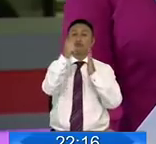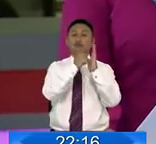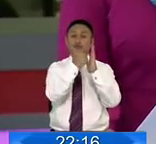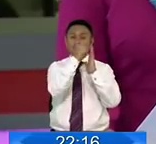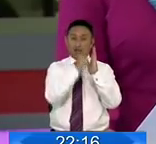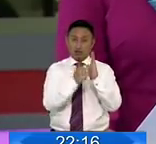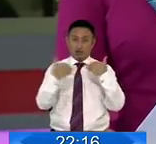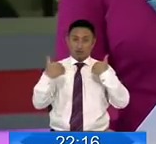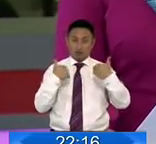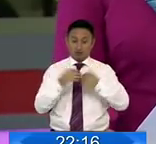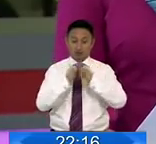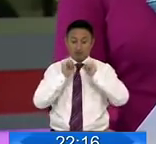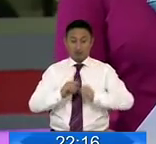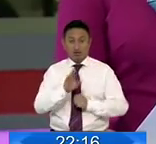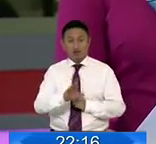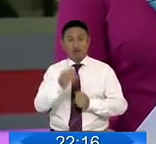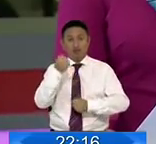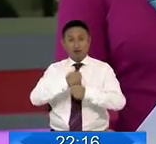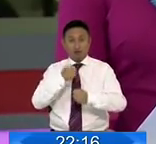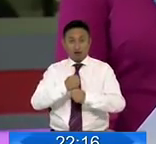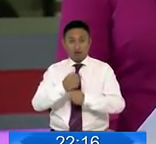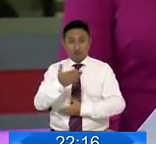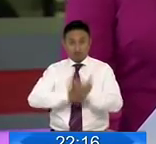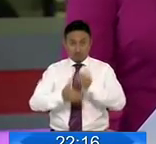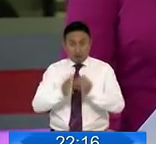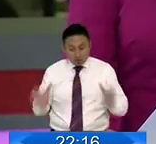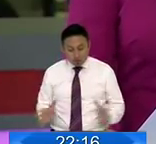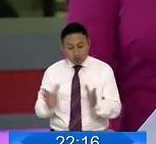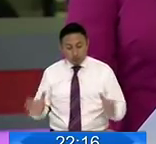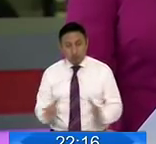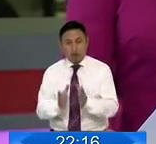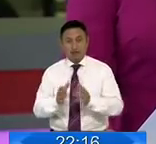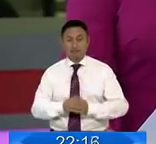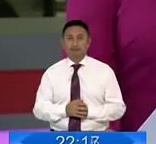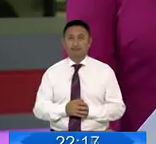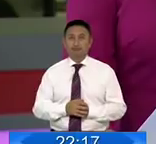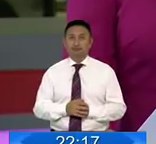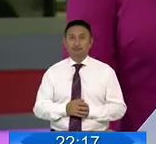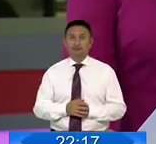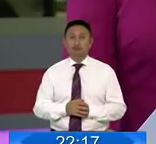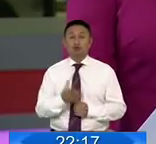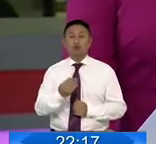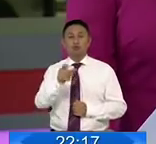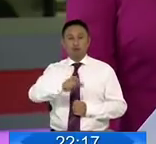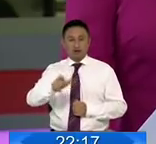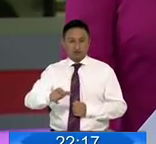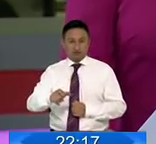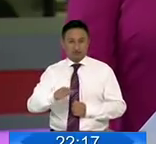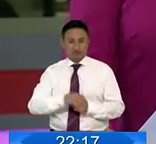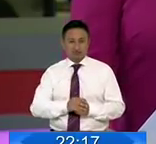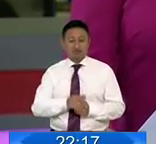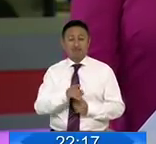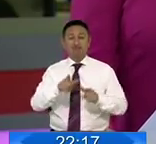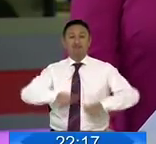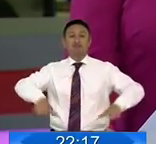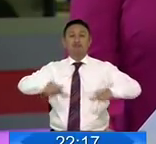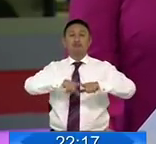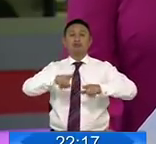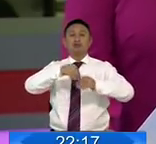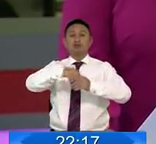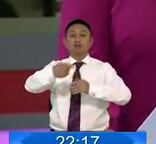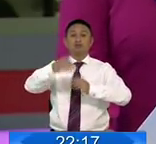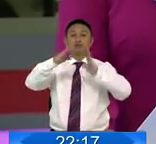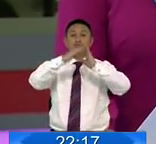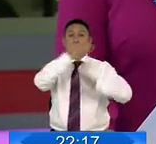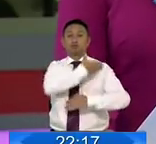busca promocionar y facilitar la comercialización de las creaciones de cientos de trabajadores. El local ubicado en el exterior del